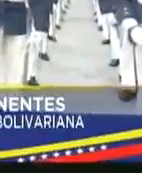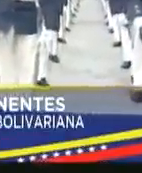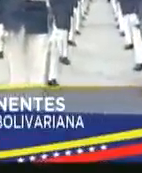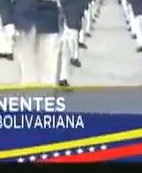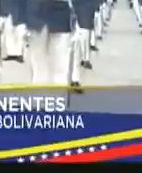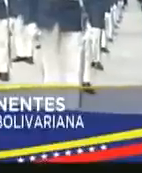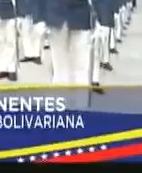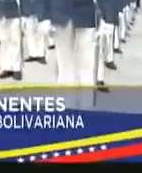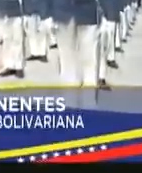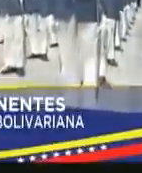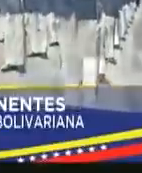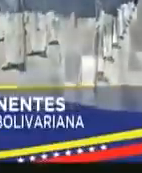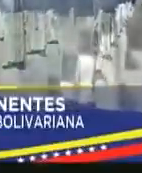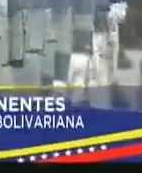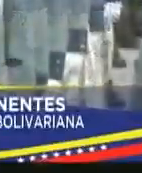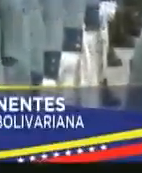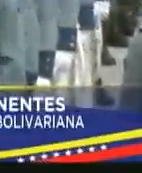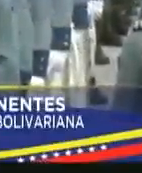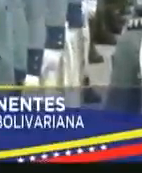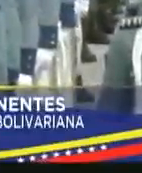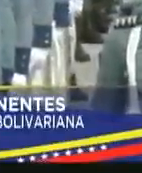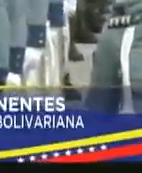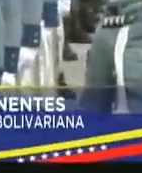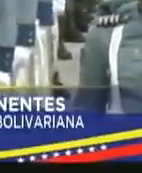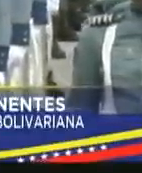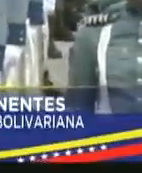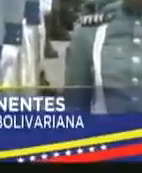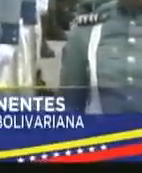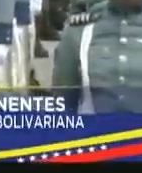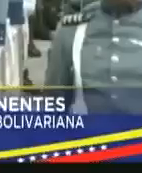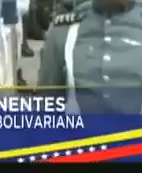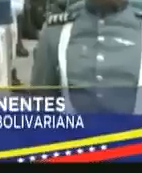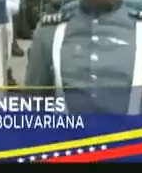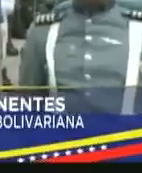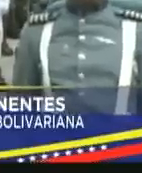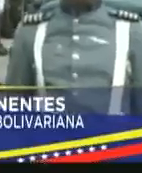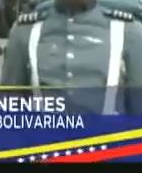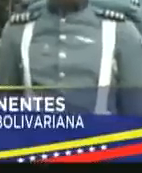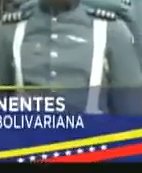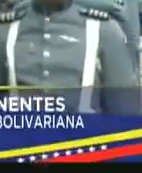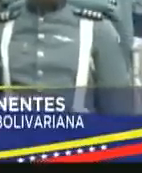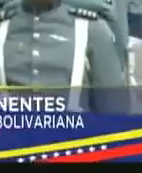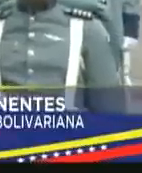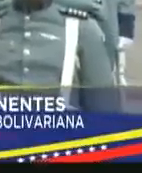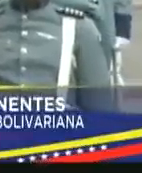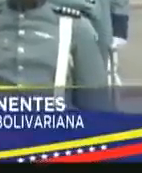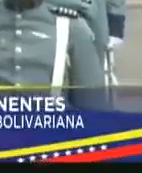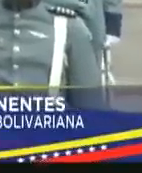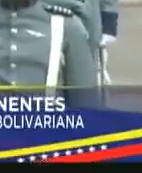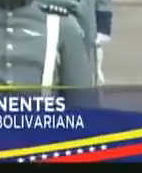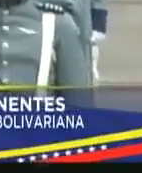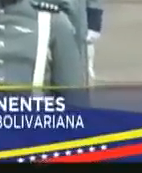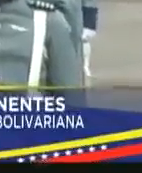general Elio Estrada y el mayor general Javier José Marcano Tabata. Asume... Revista a la agrupación de parada.